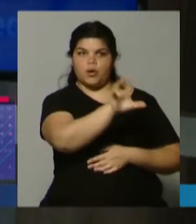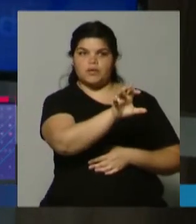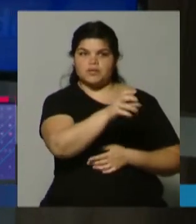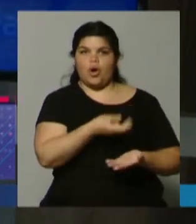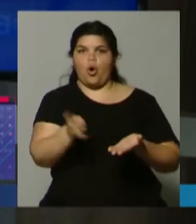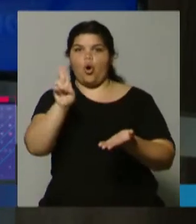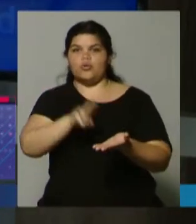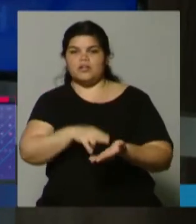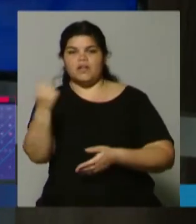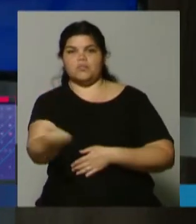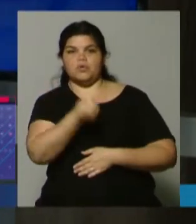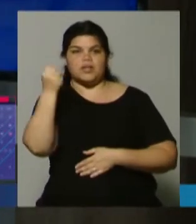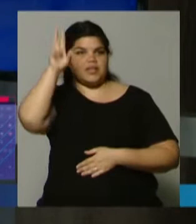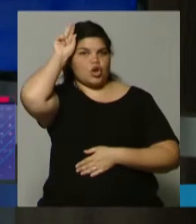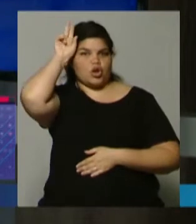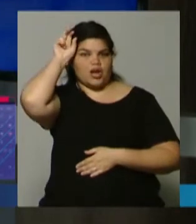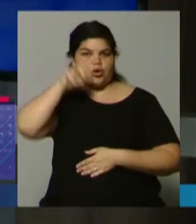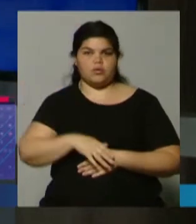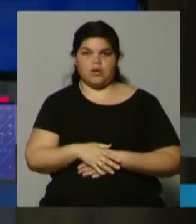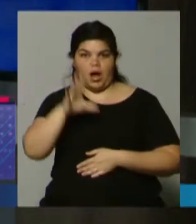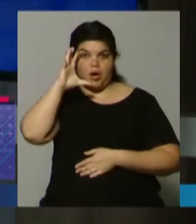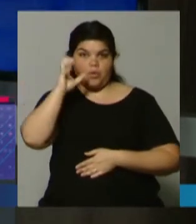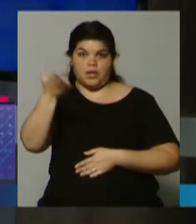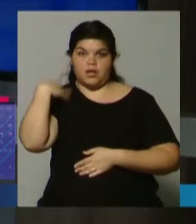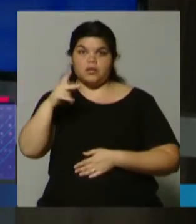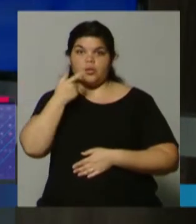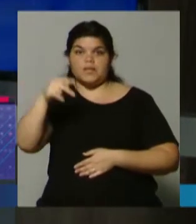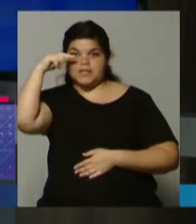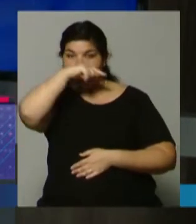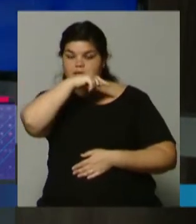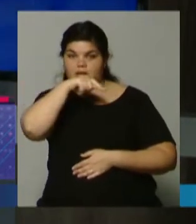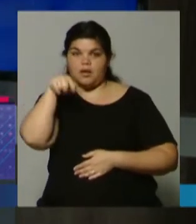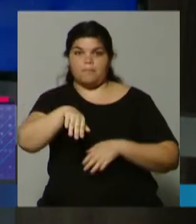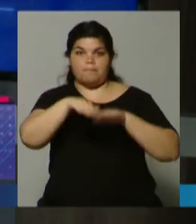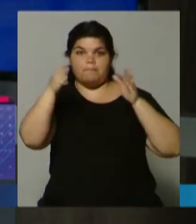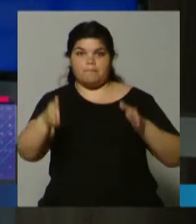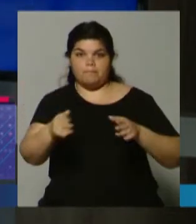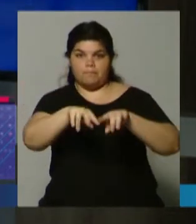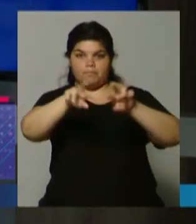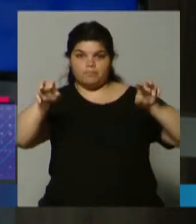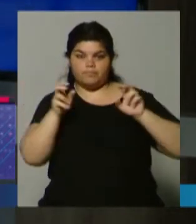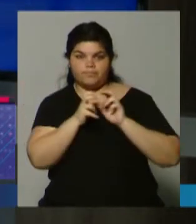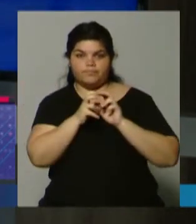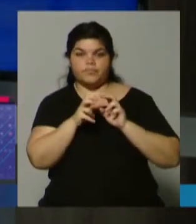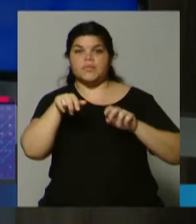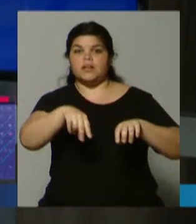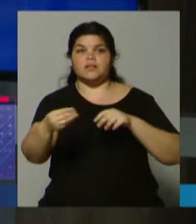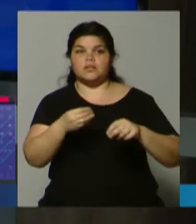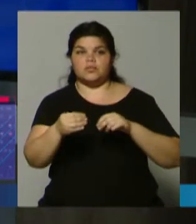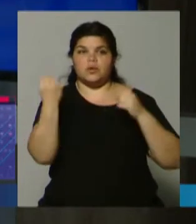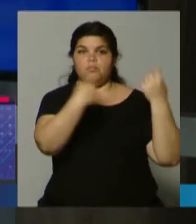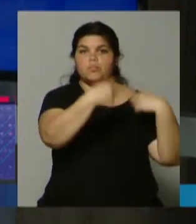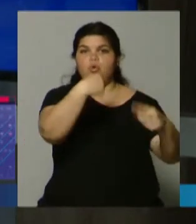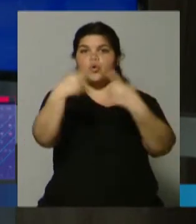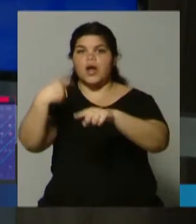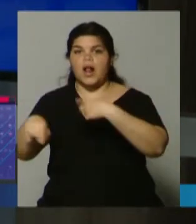Cornejo. Recordemos que en el 2007 Cornejo participó de la pequeña mesa, digamos, política que coordinó lo que fue en ese momento se llamó la concertación plural, que fue lo que